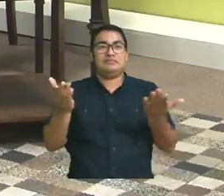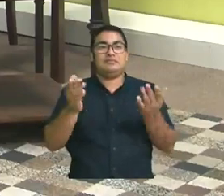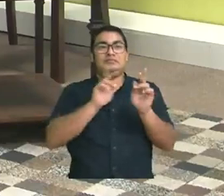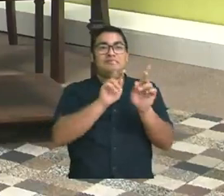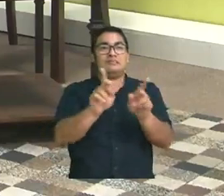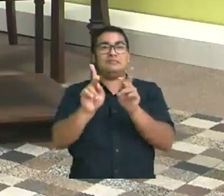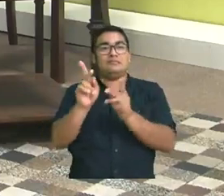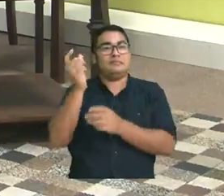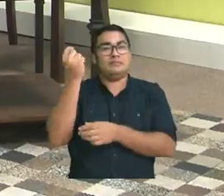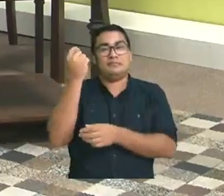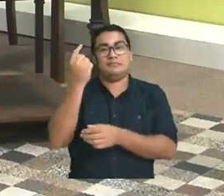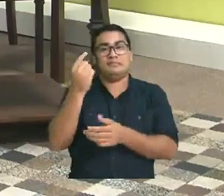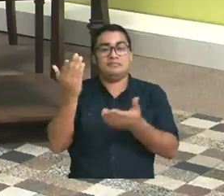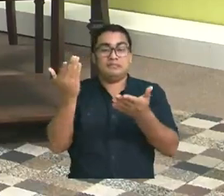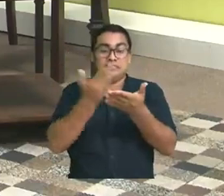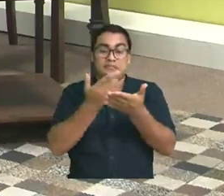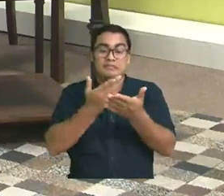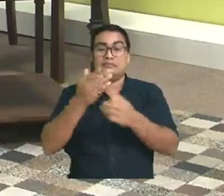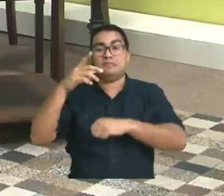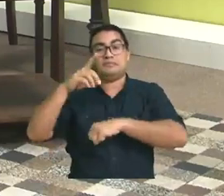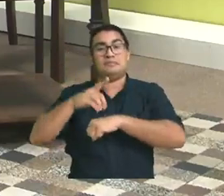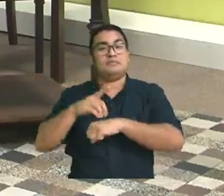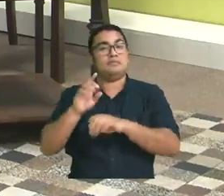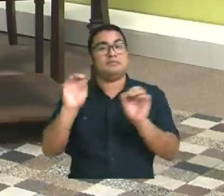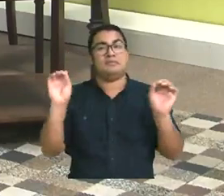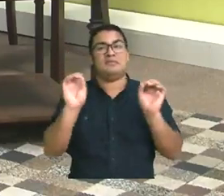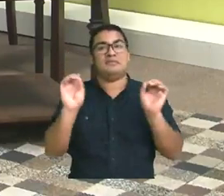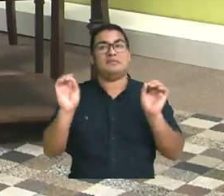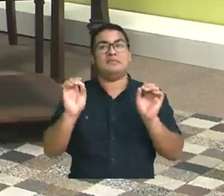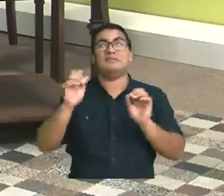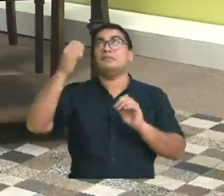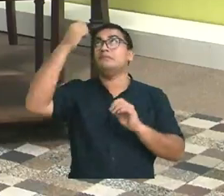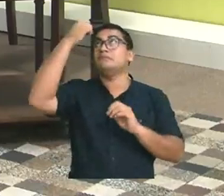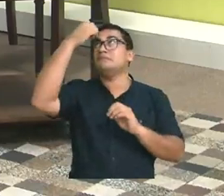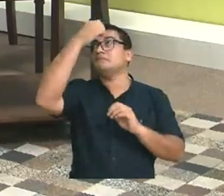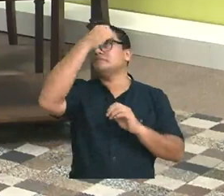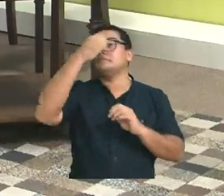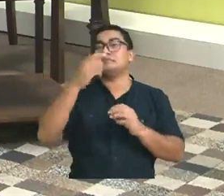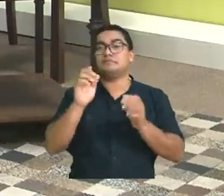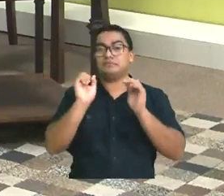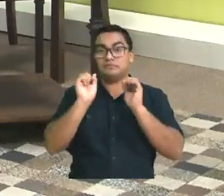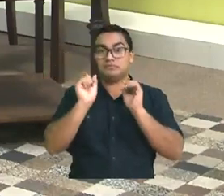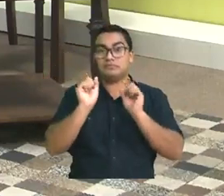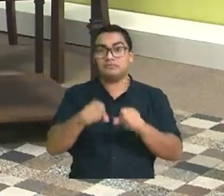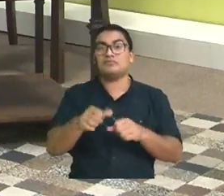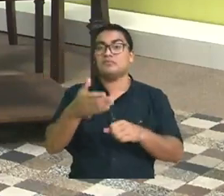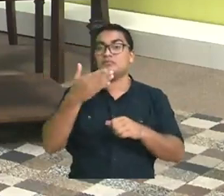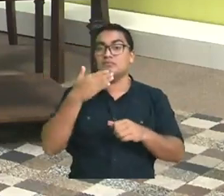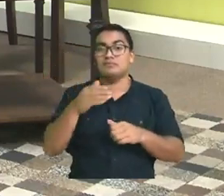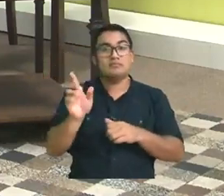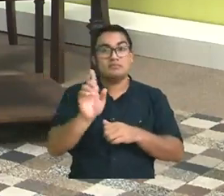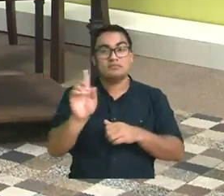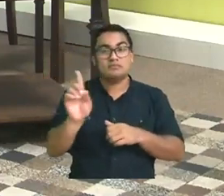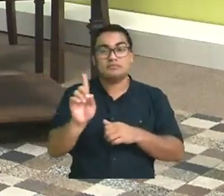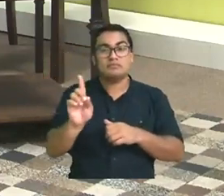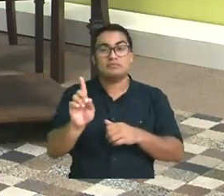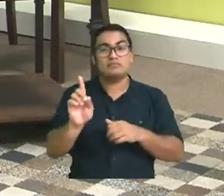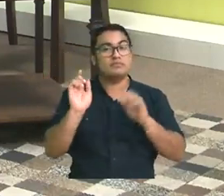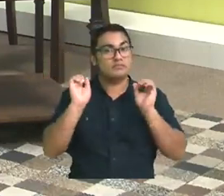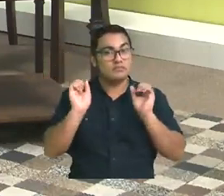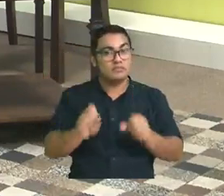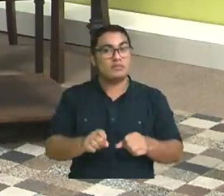que no entendemos y no estudiamos medicina, nos echamos colirio para todo. Tiene que ver con una mala administración de medicamentos o